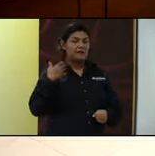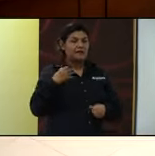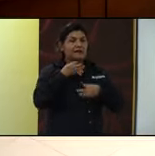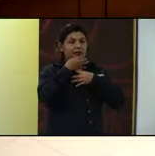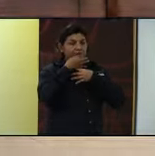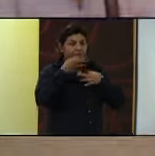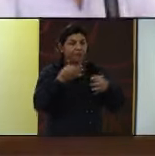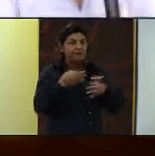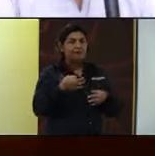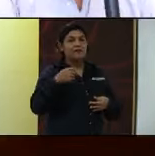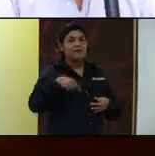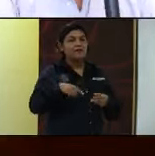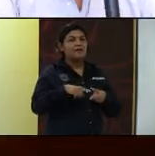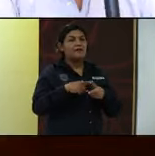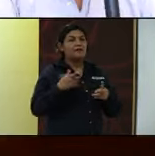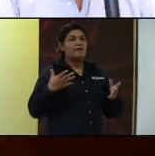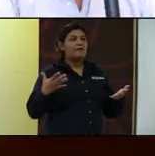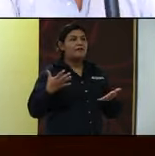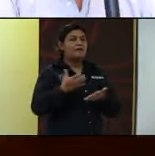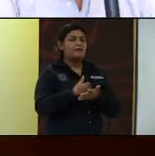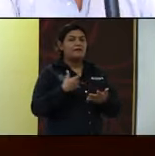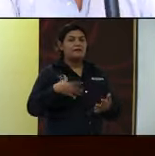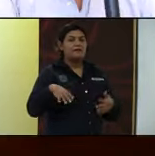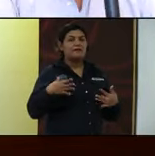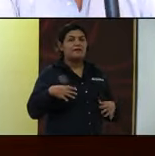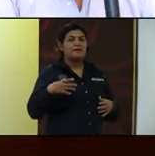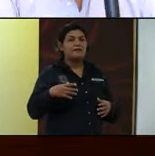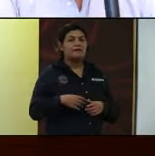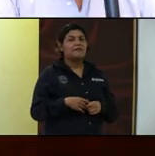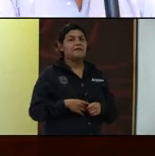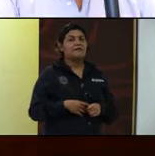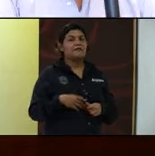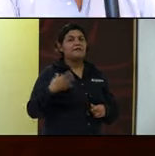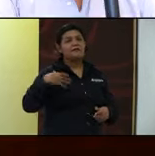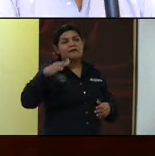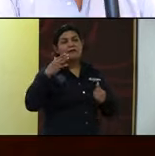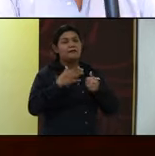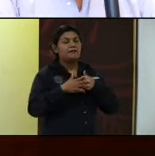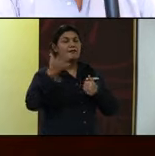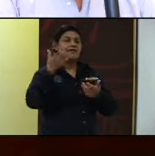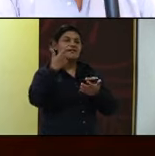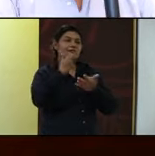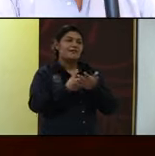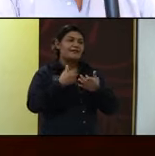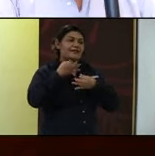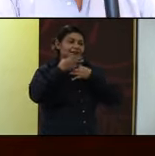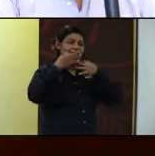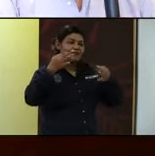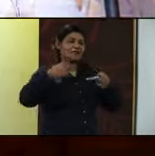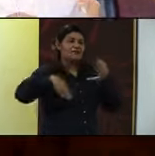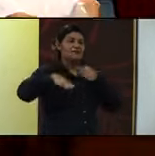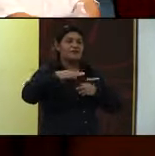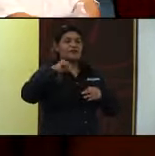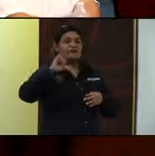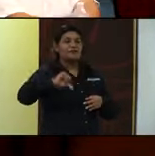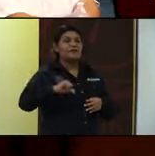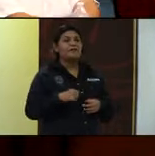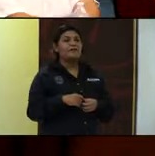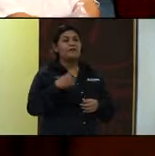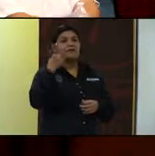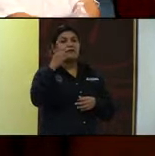informando. Pues vamos a hacer una recopilación sencilla de informes, porque ya tenemos más informes que nada en todo este periodo